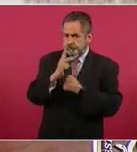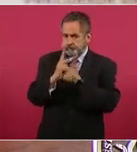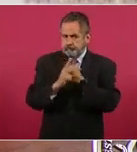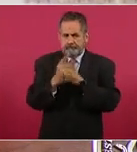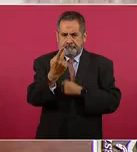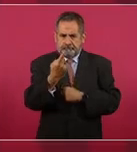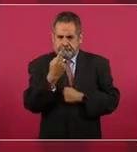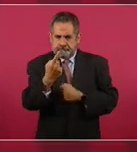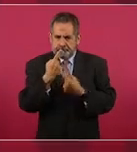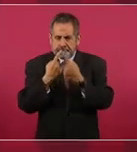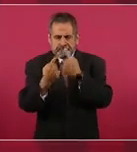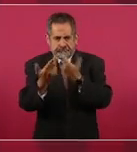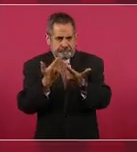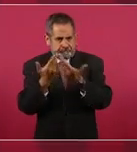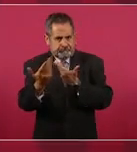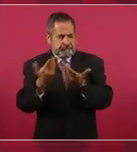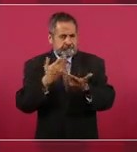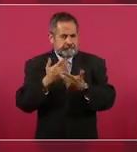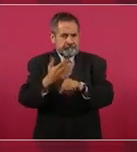Vamos a tratar